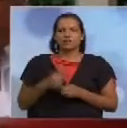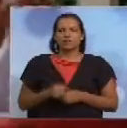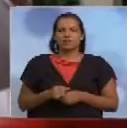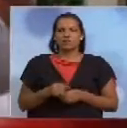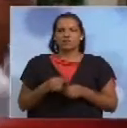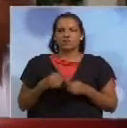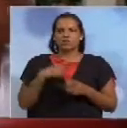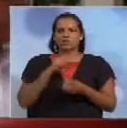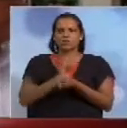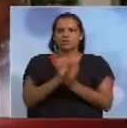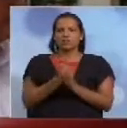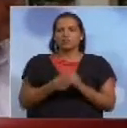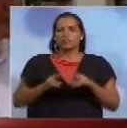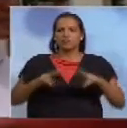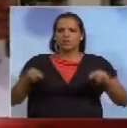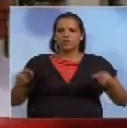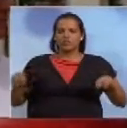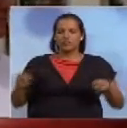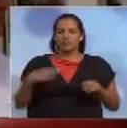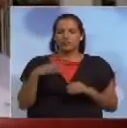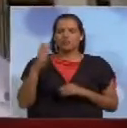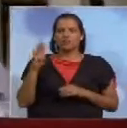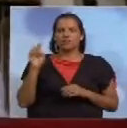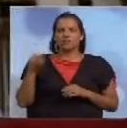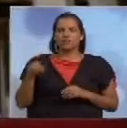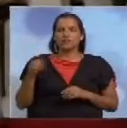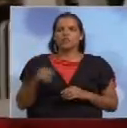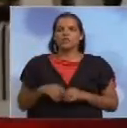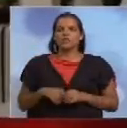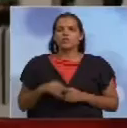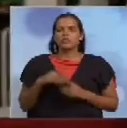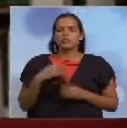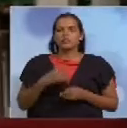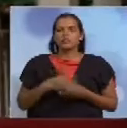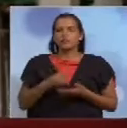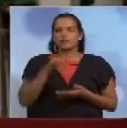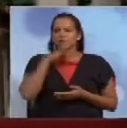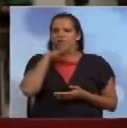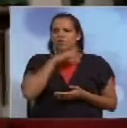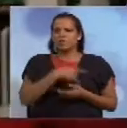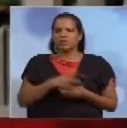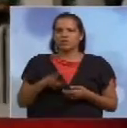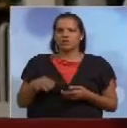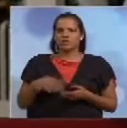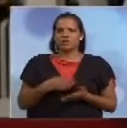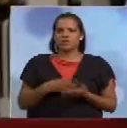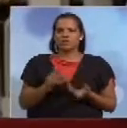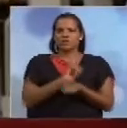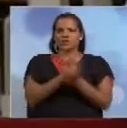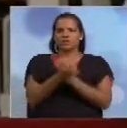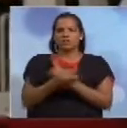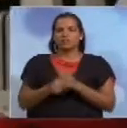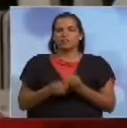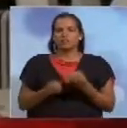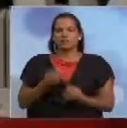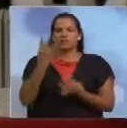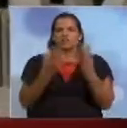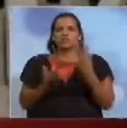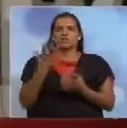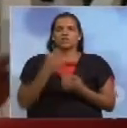la rehabilitación ambiental. Más de 4.000 toneladas de desechos tóxicos fueron removidos de la